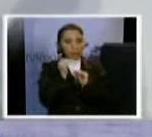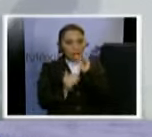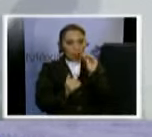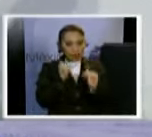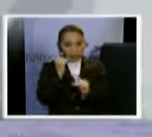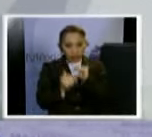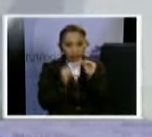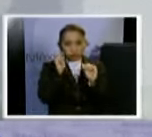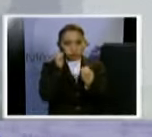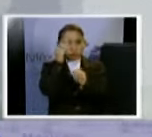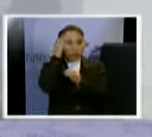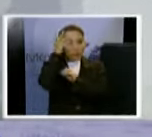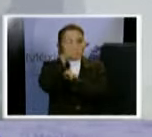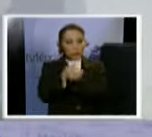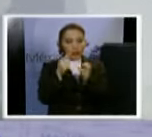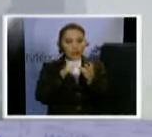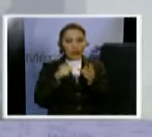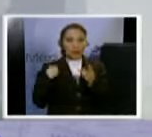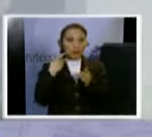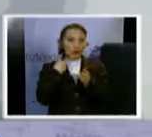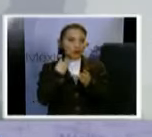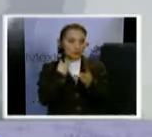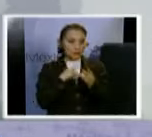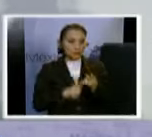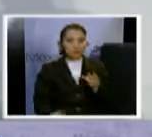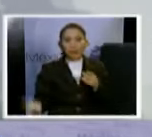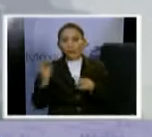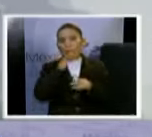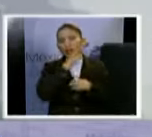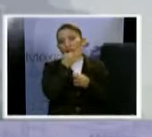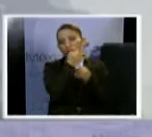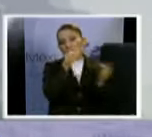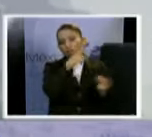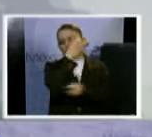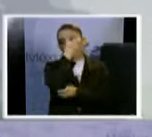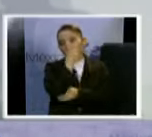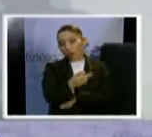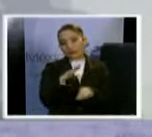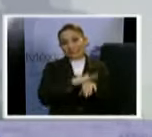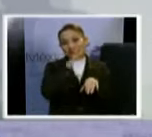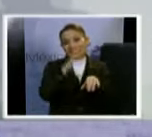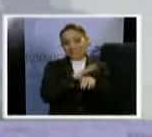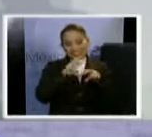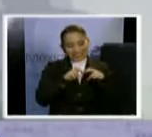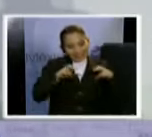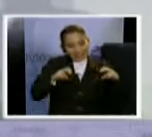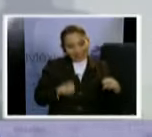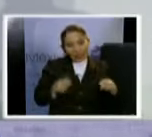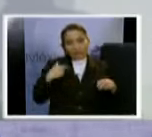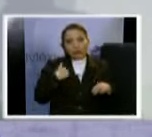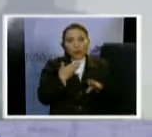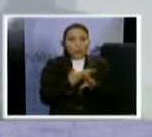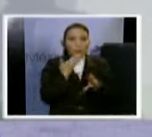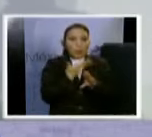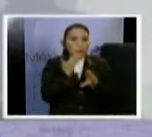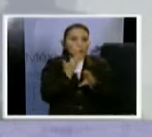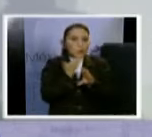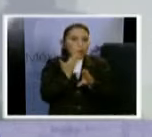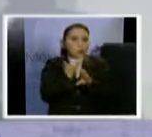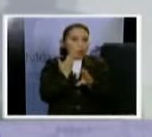avances, retos y políticas. La mala noticia es que después de 2 excelentes paneles, voy a ser un